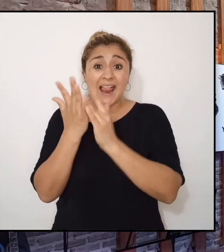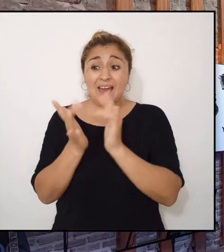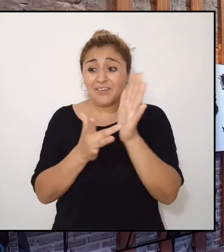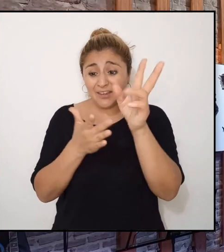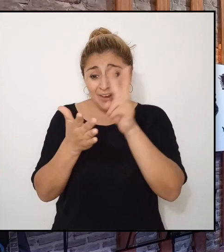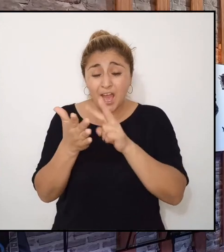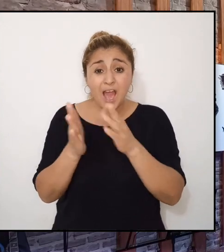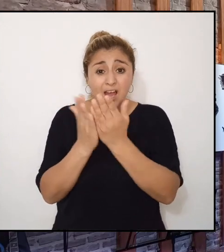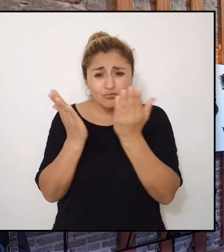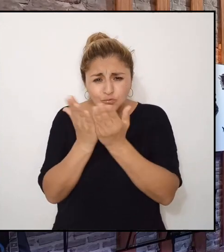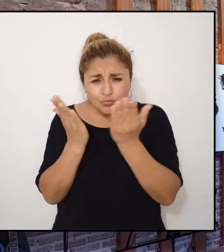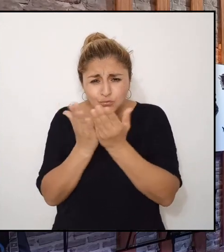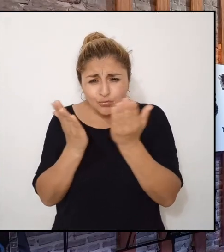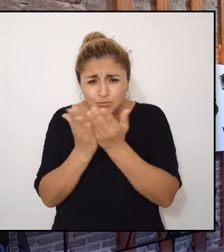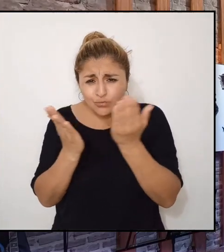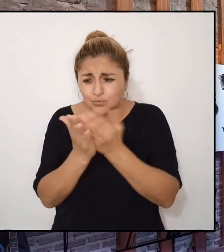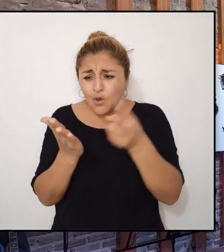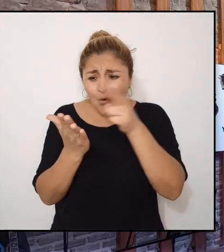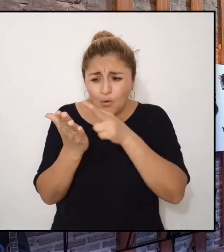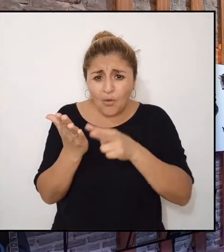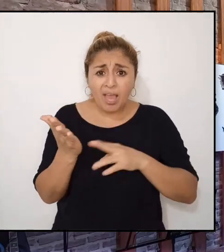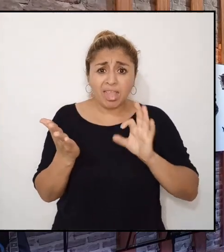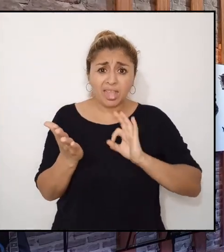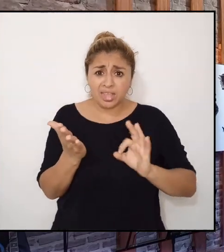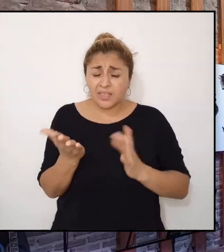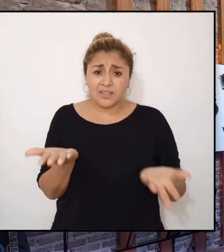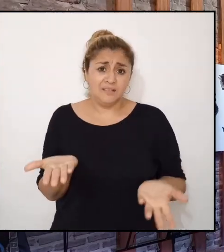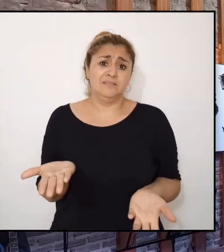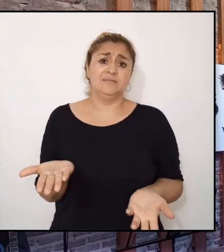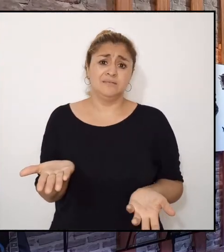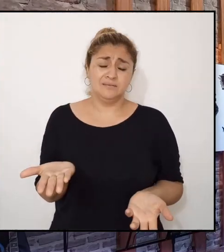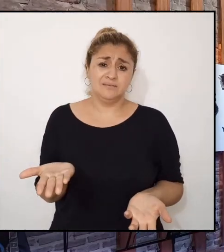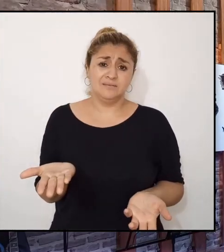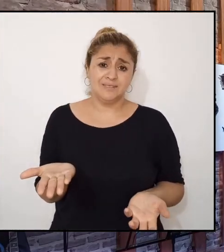bíblicas, no, y no, eso tampoco, mira, no, yo sé que usted lo dice alguna vez.